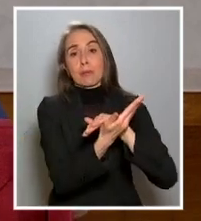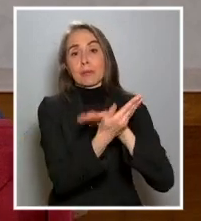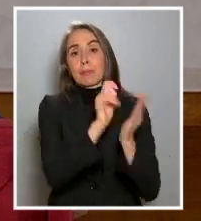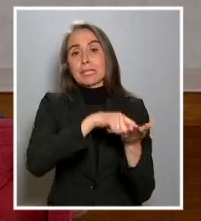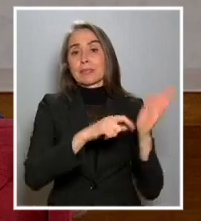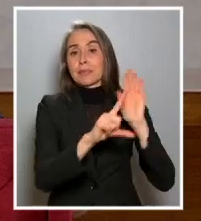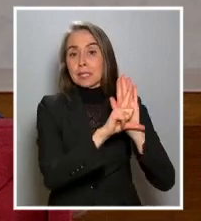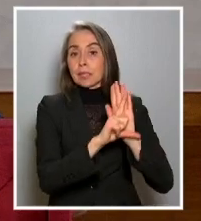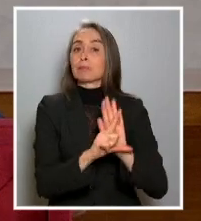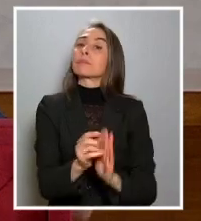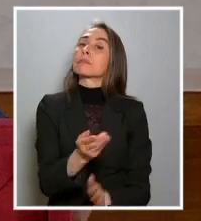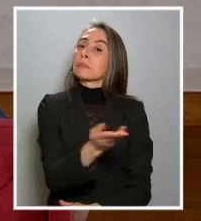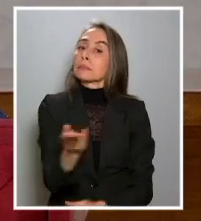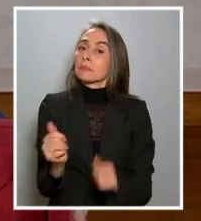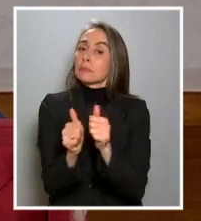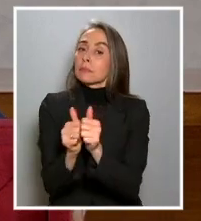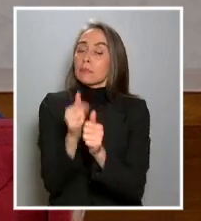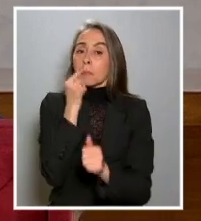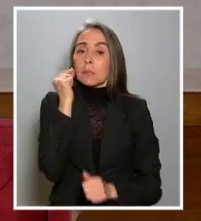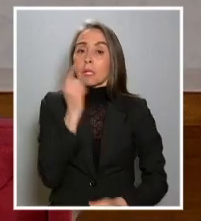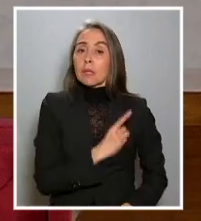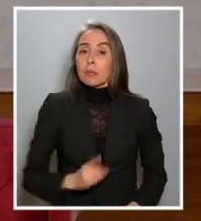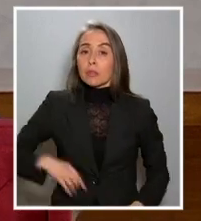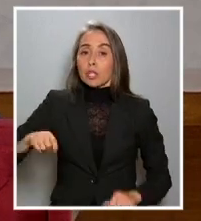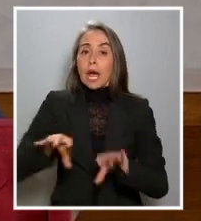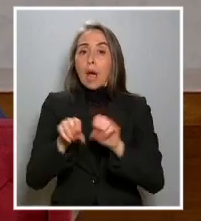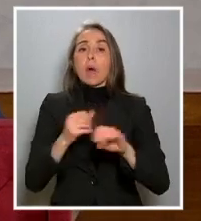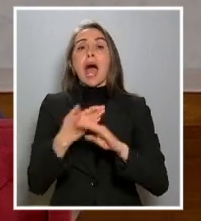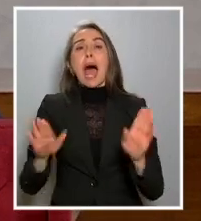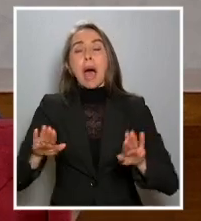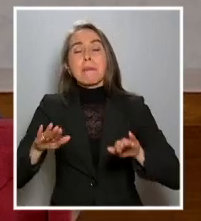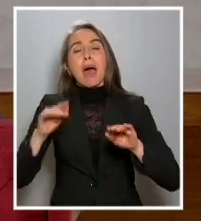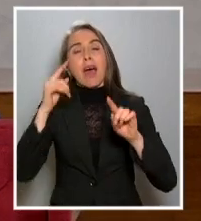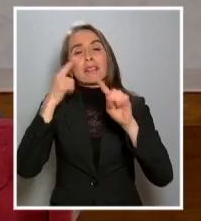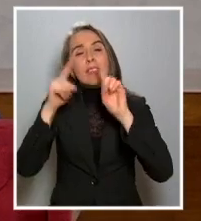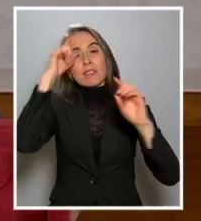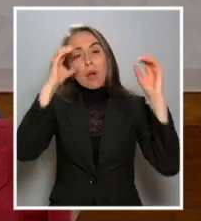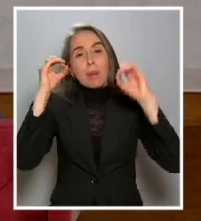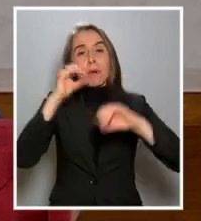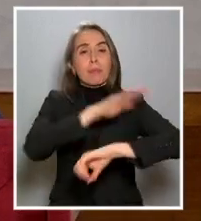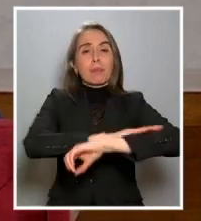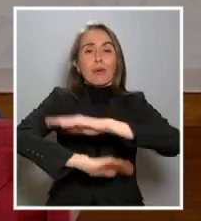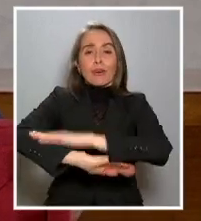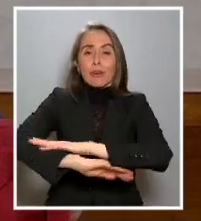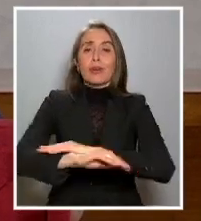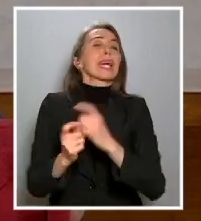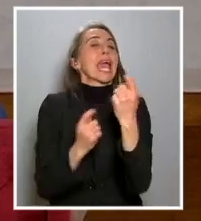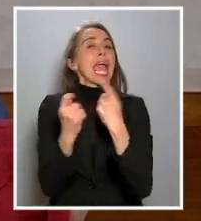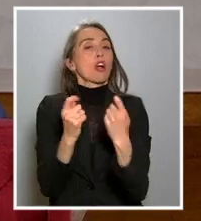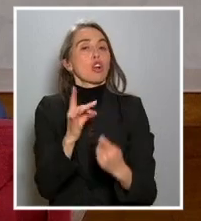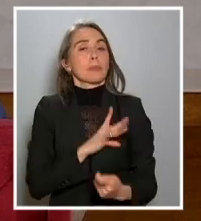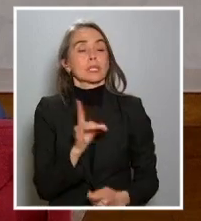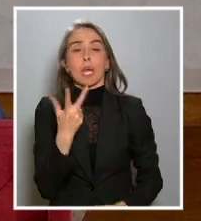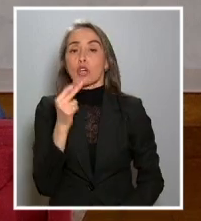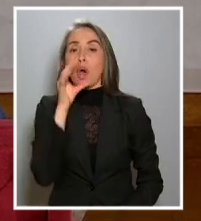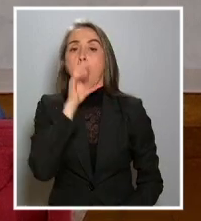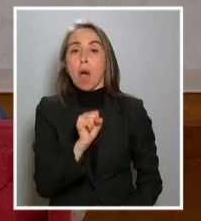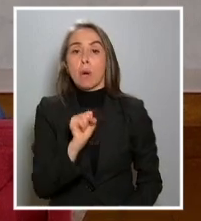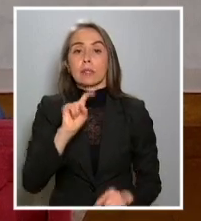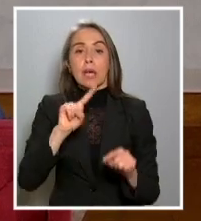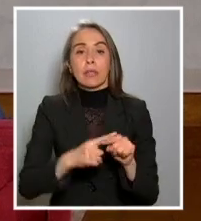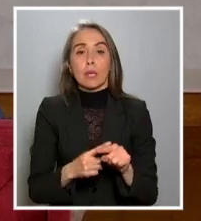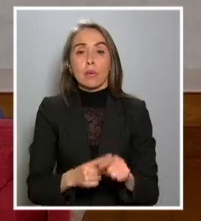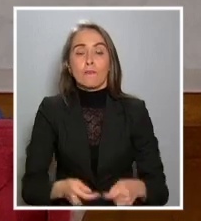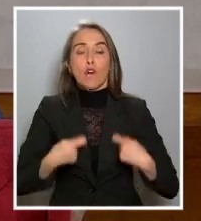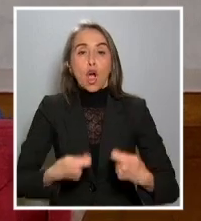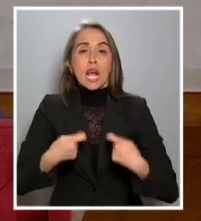Porque seamos claros, estimados y estimadas, más allá de nuestras diferencias ideológicas que son legítimas, la economía chilena no soportaría una nueva ola